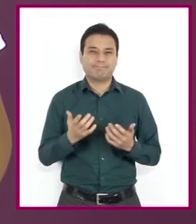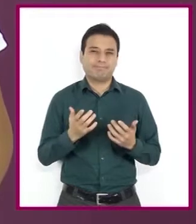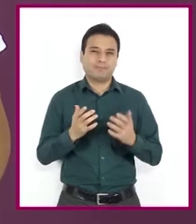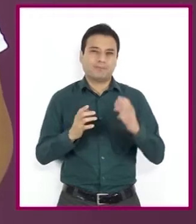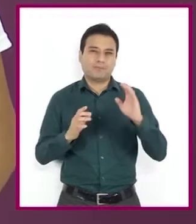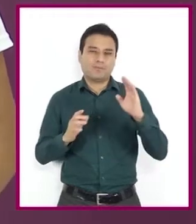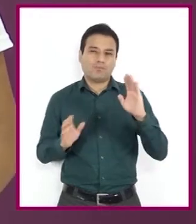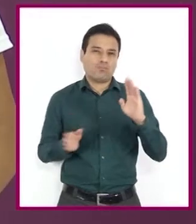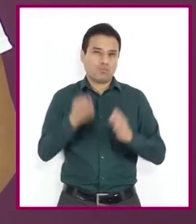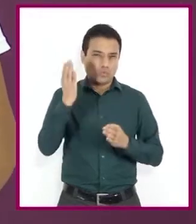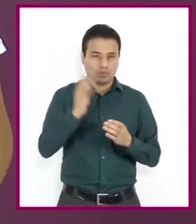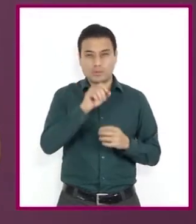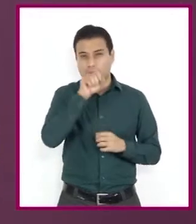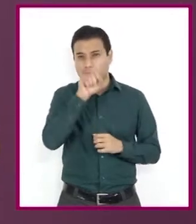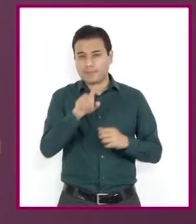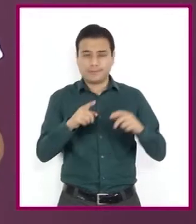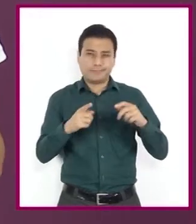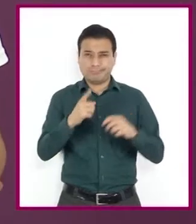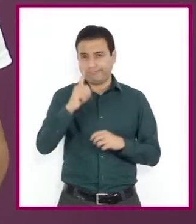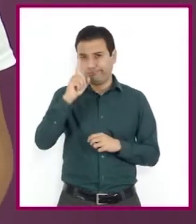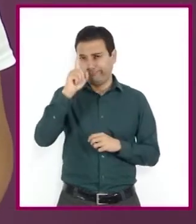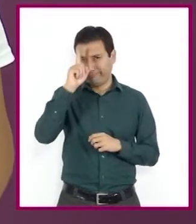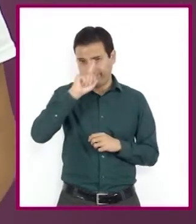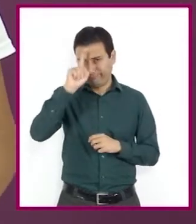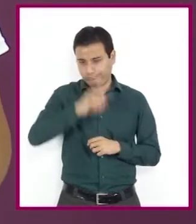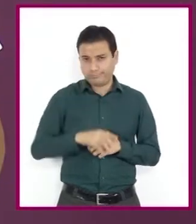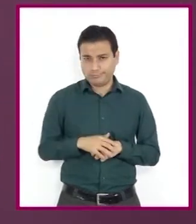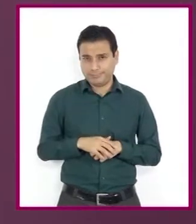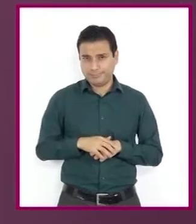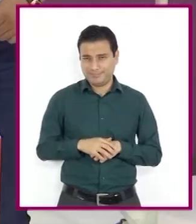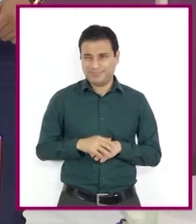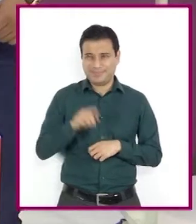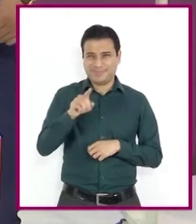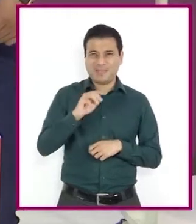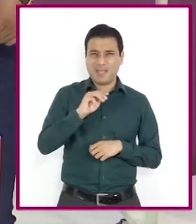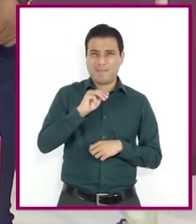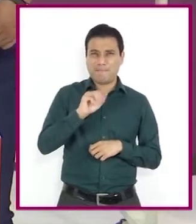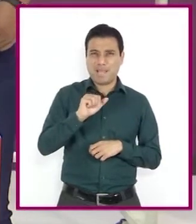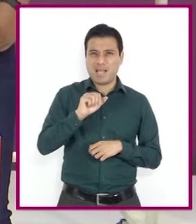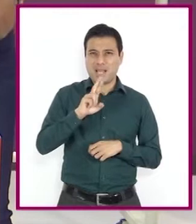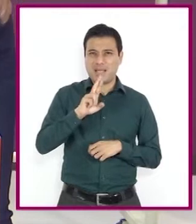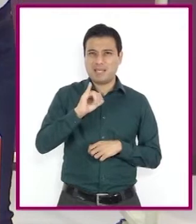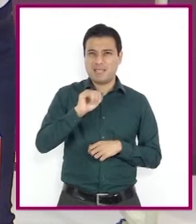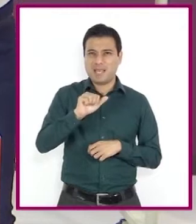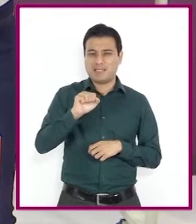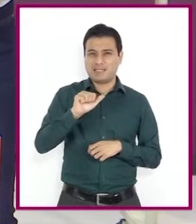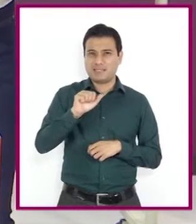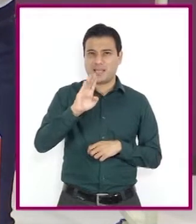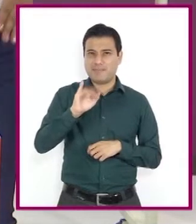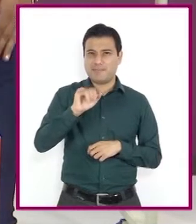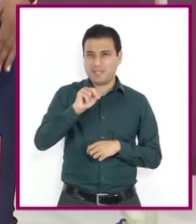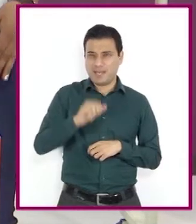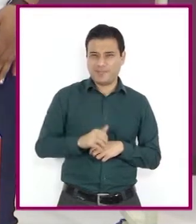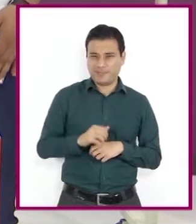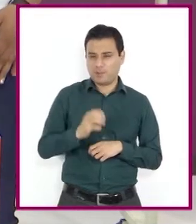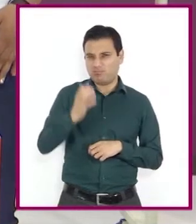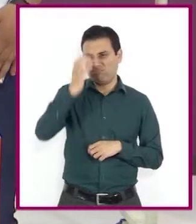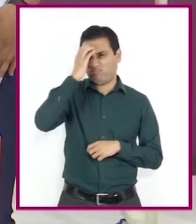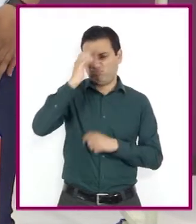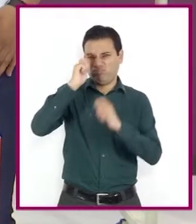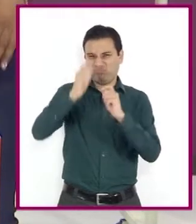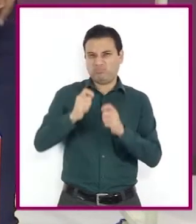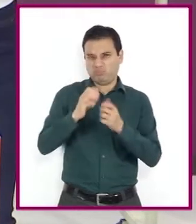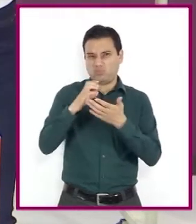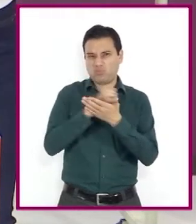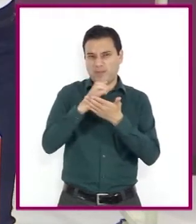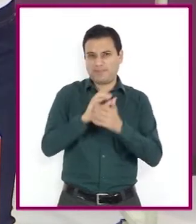e inclusive por curiosidad a los conocimientos de María Sabina por la curandería, fue visitada por un grupo de fama